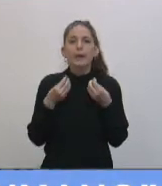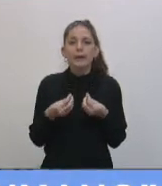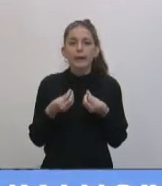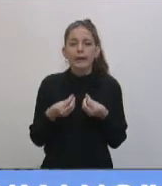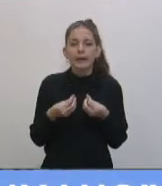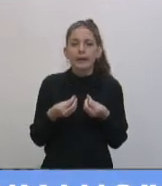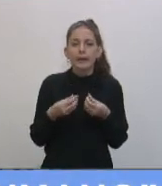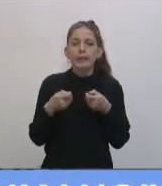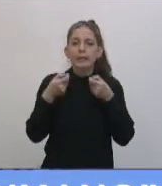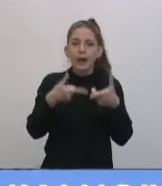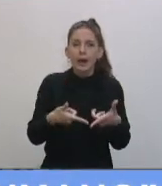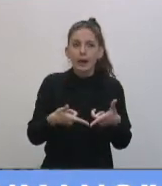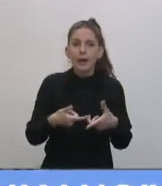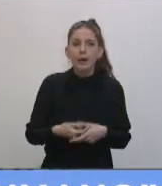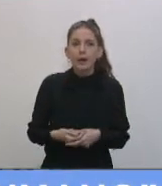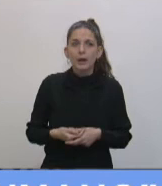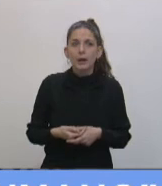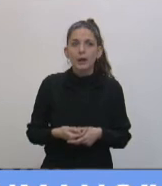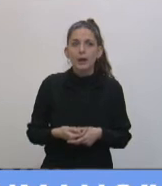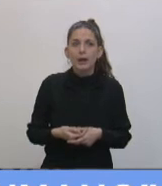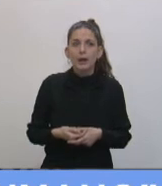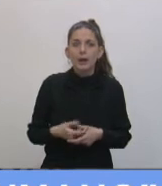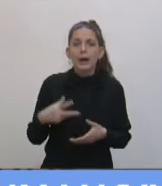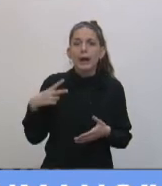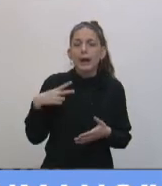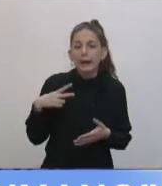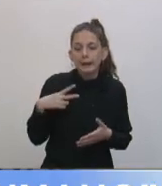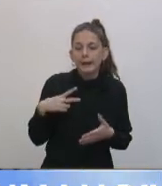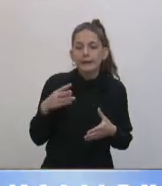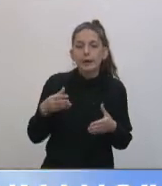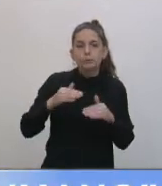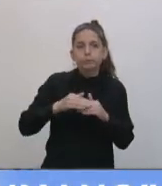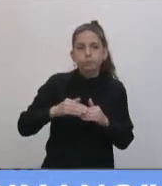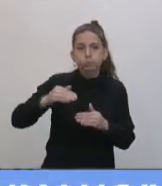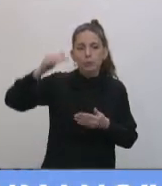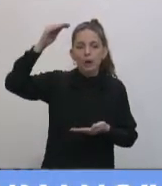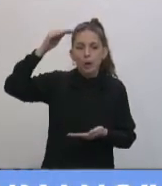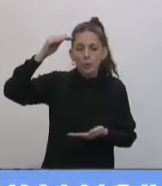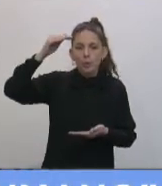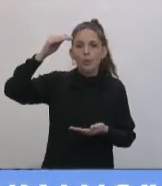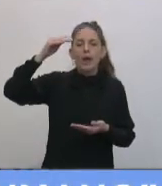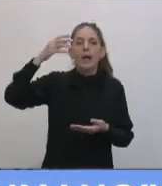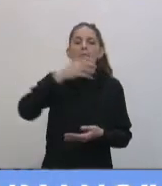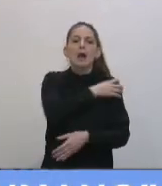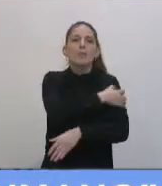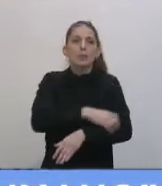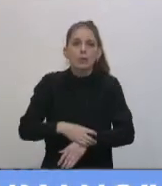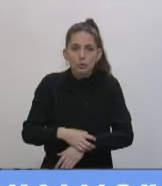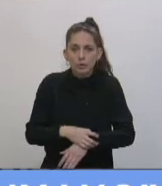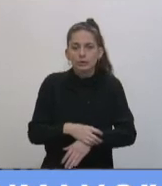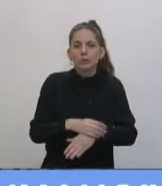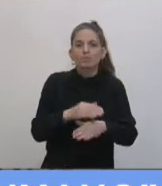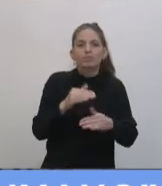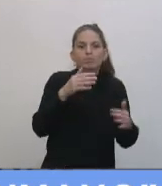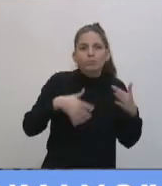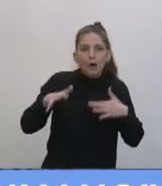seguirán, porque la riqueza se sigue acumulando por un grupo minoritario y la pobreza se sigue